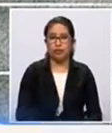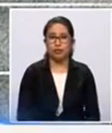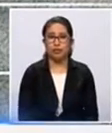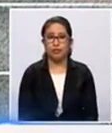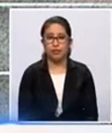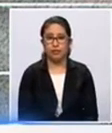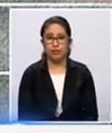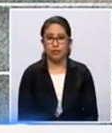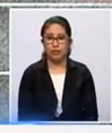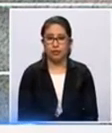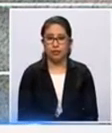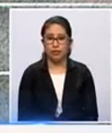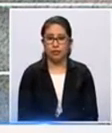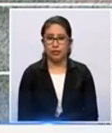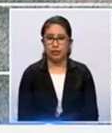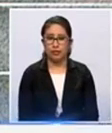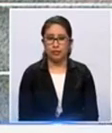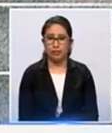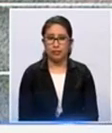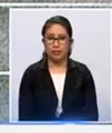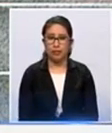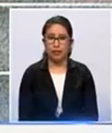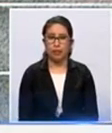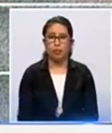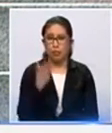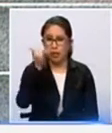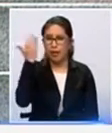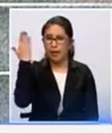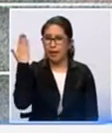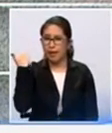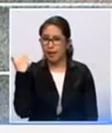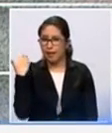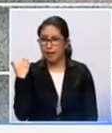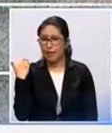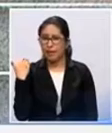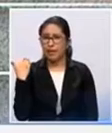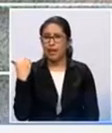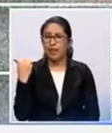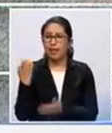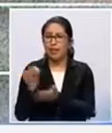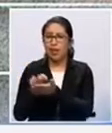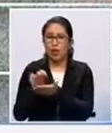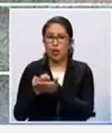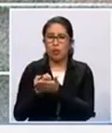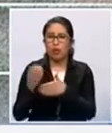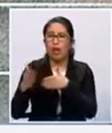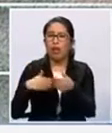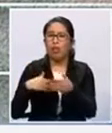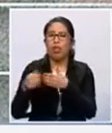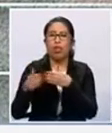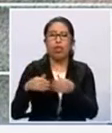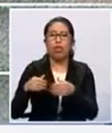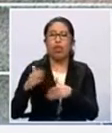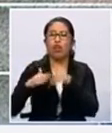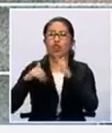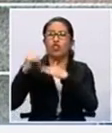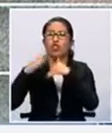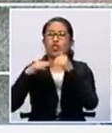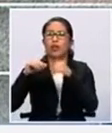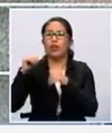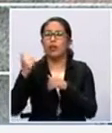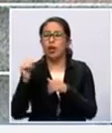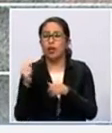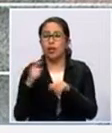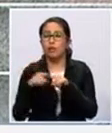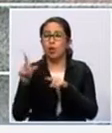la aprovechó para generar las condiciones, por ejemplo, de tener hospitales que podamos nosotros atender, se recurra